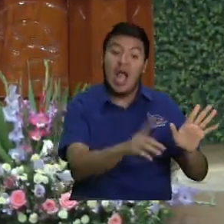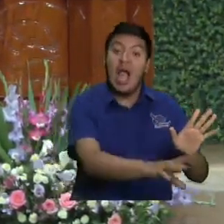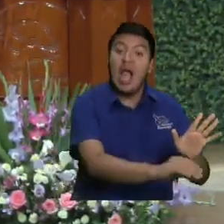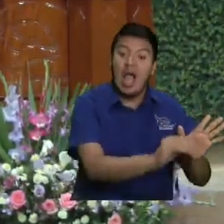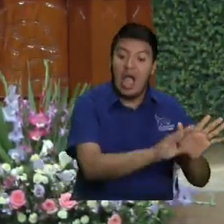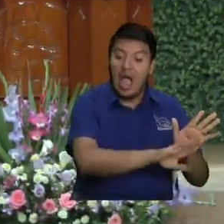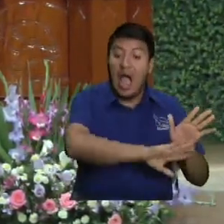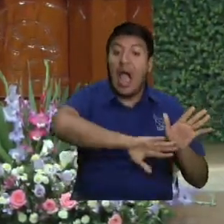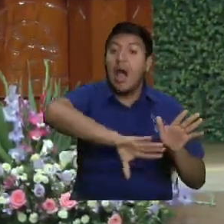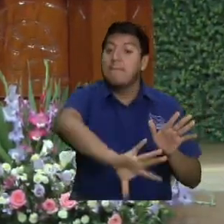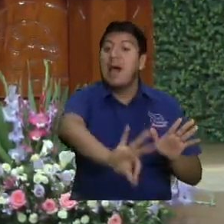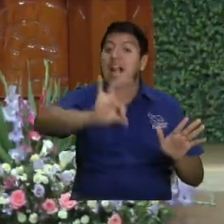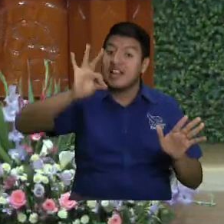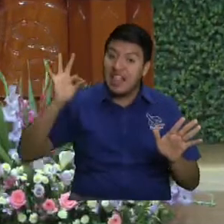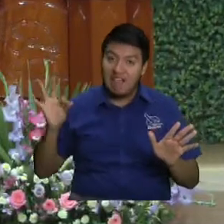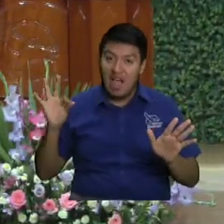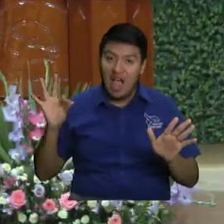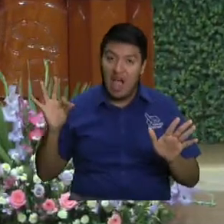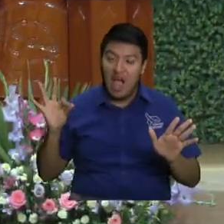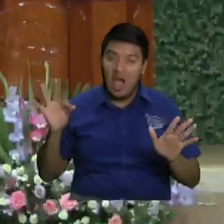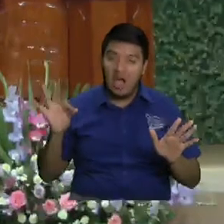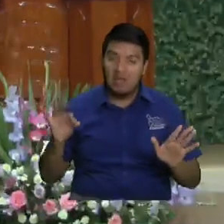¿Qué apartaba?